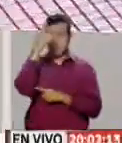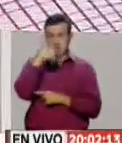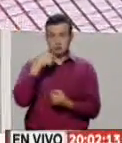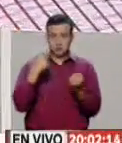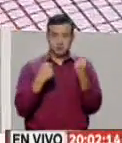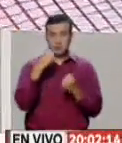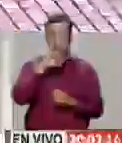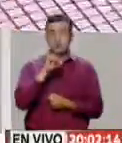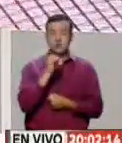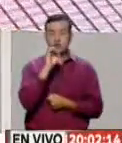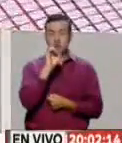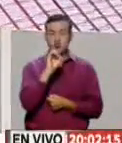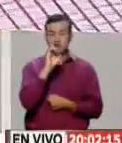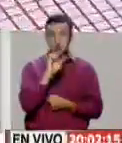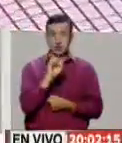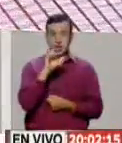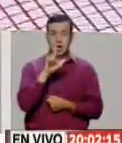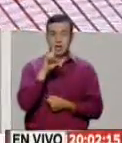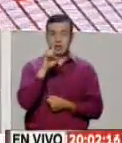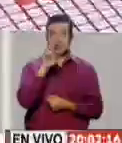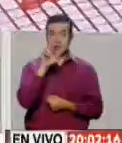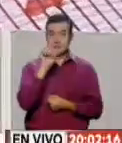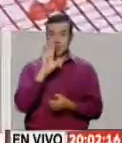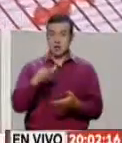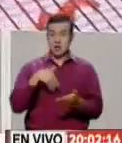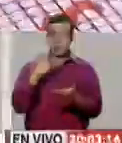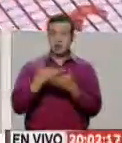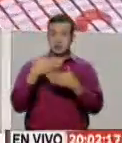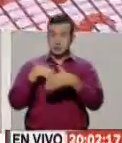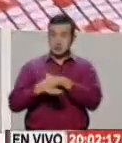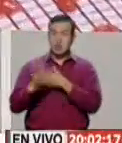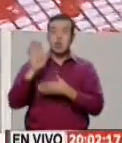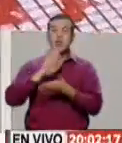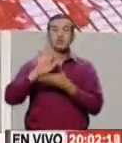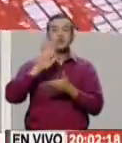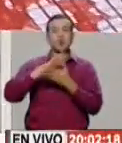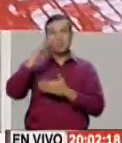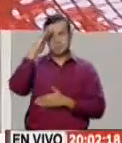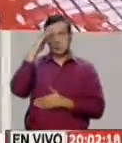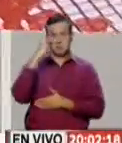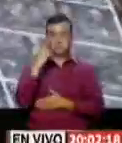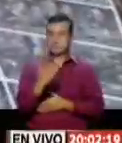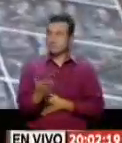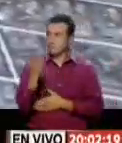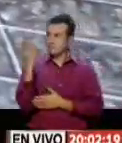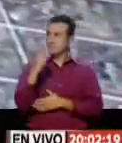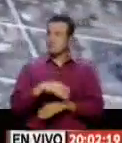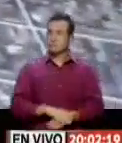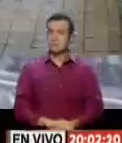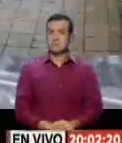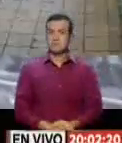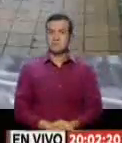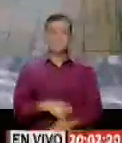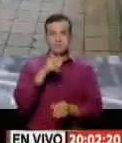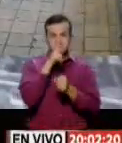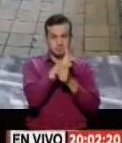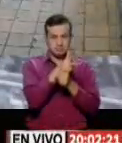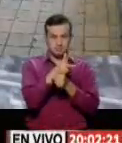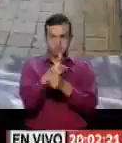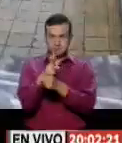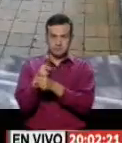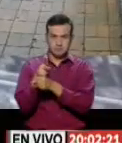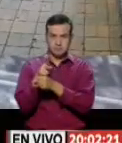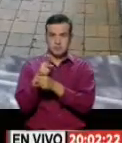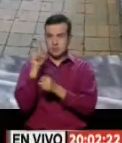terrorista José Aldemar Rojas Rodríguez, hasta llegar a la entrada de la Escuela General Santander. A partir de videos de cámaras públicas